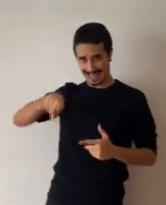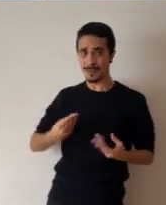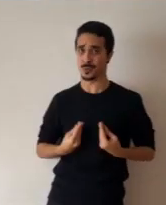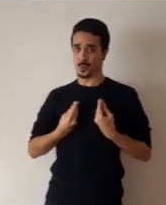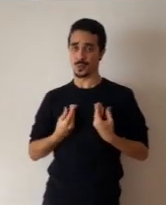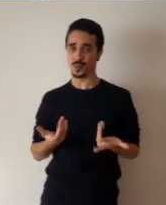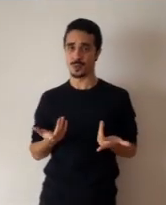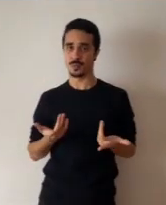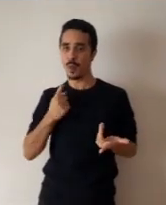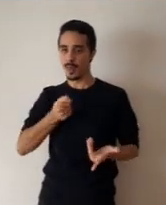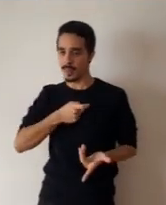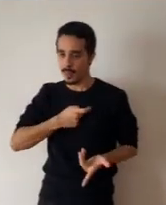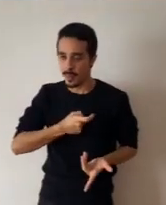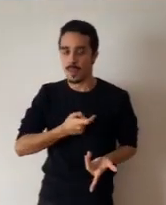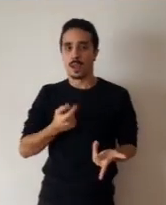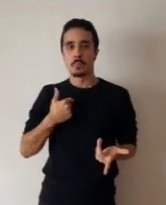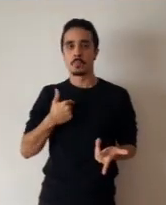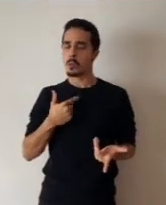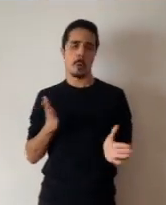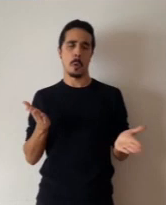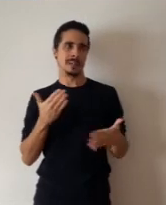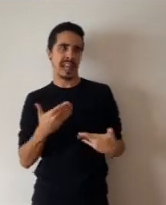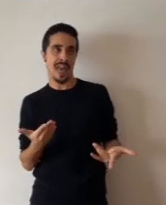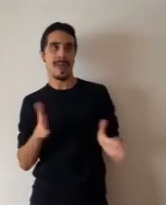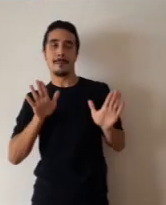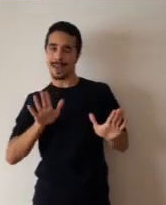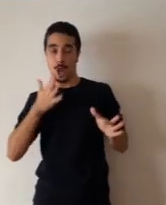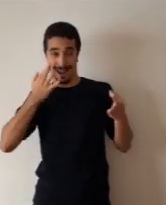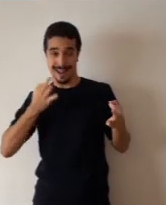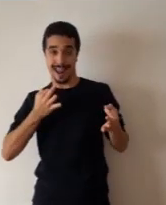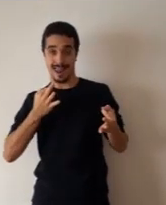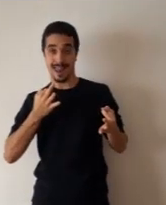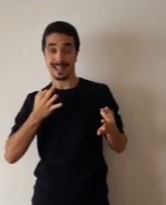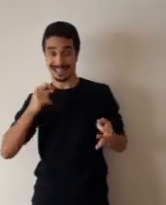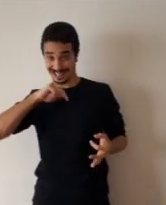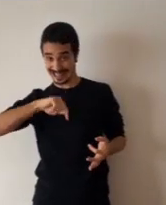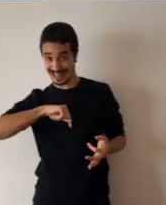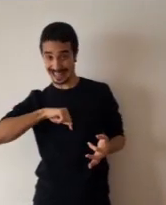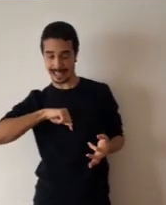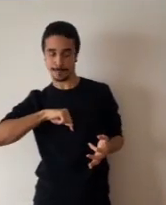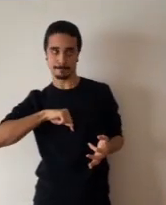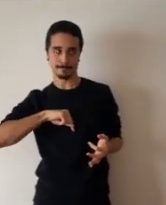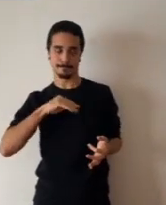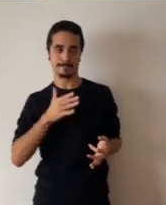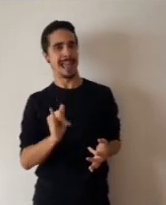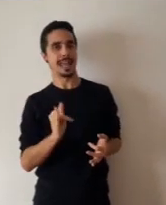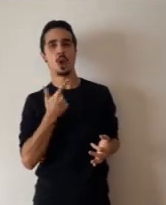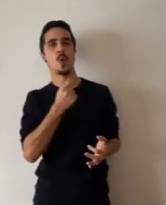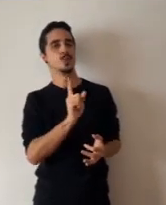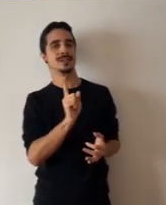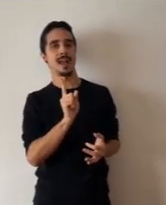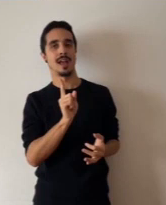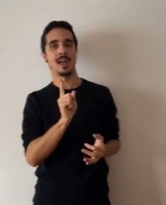miedo, yo no pasa nada porque a mí no me va a pasar nada, pero yo sé que el que más y el que